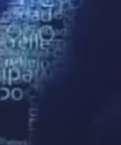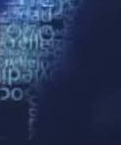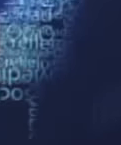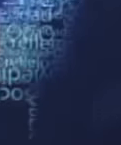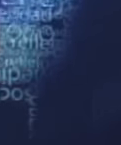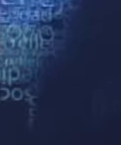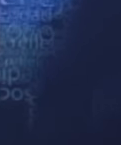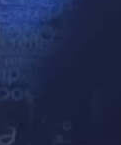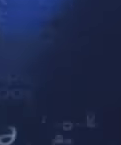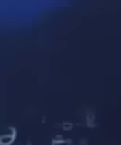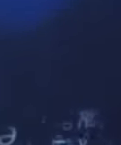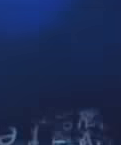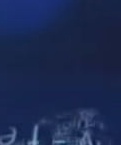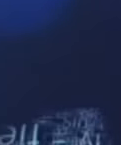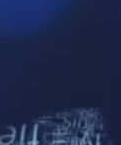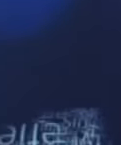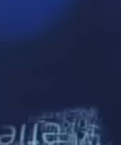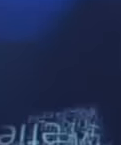forman conocimiento,